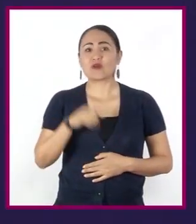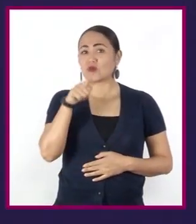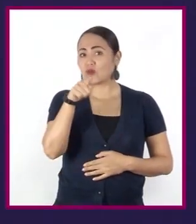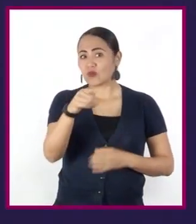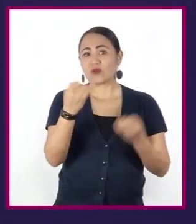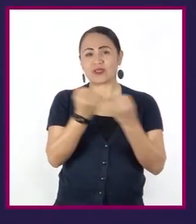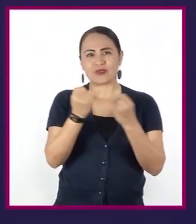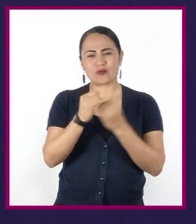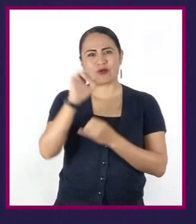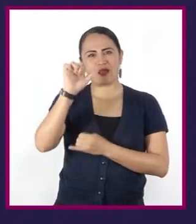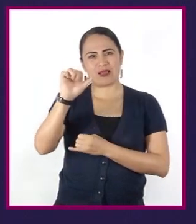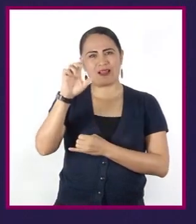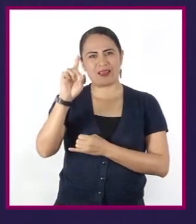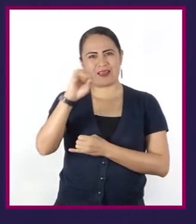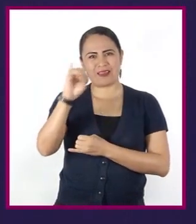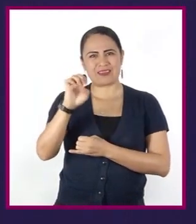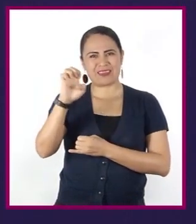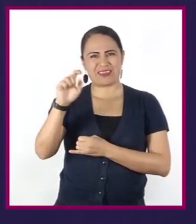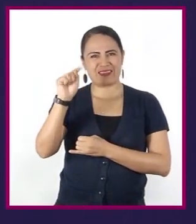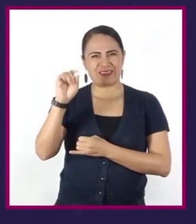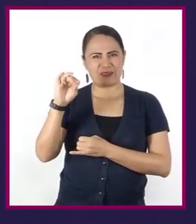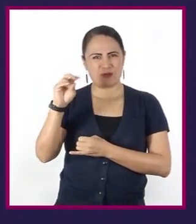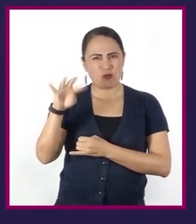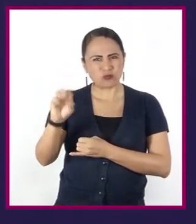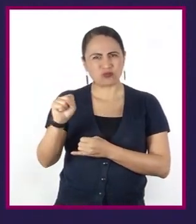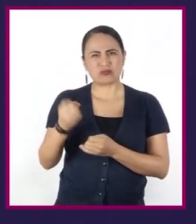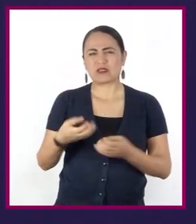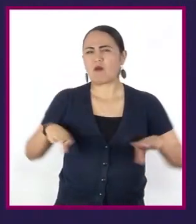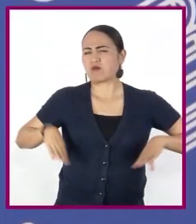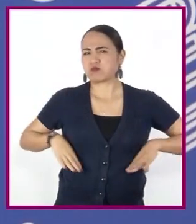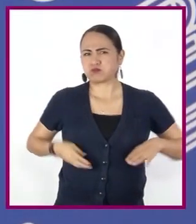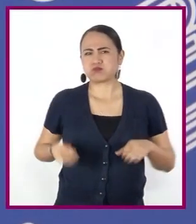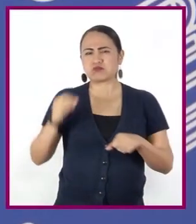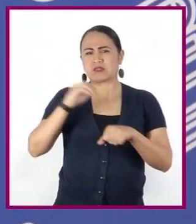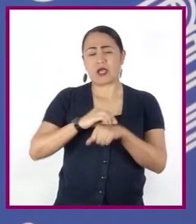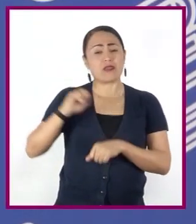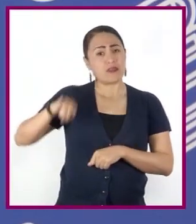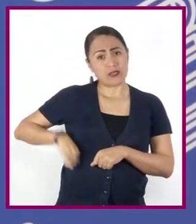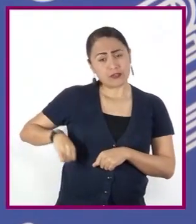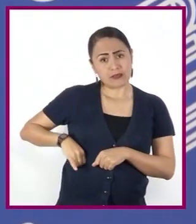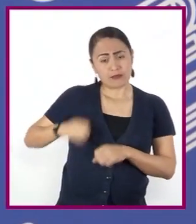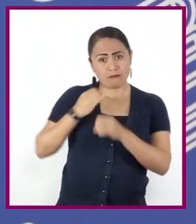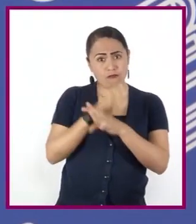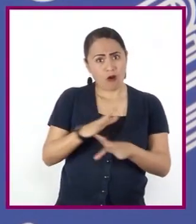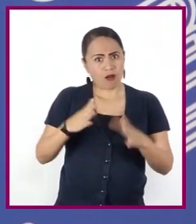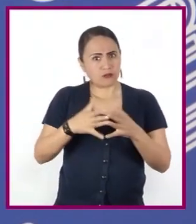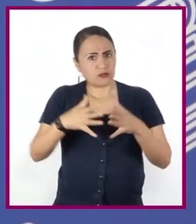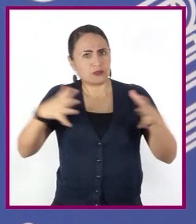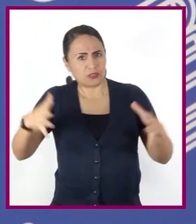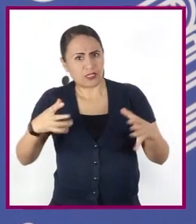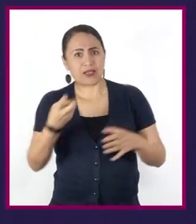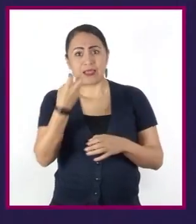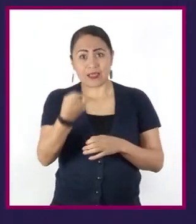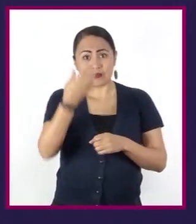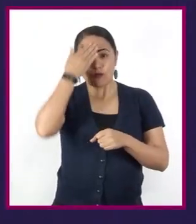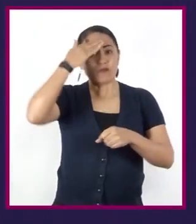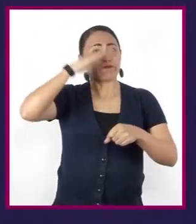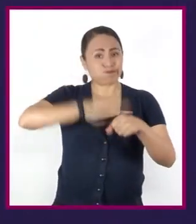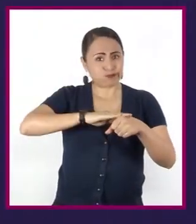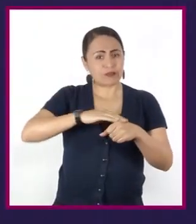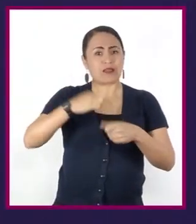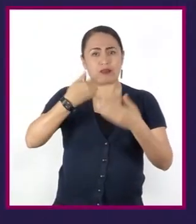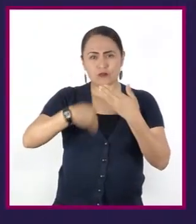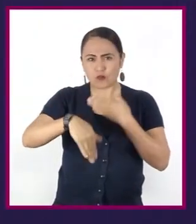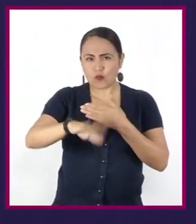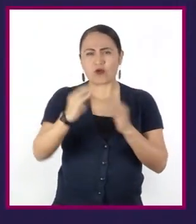usando adjetivos como interesante y gran información. Ténganlos presentes, porque conforme avance la sesión,